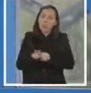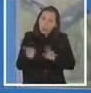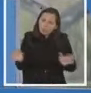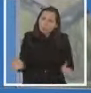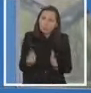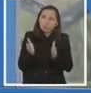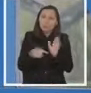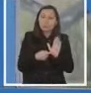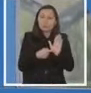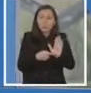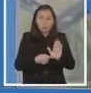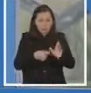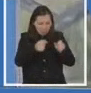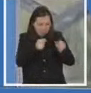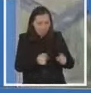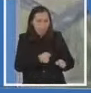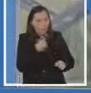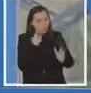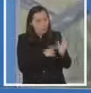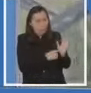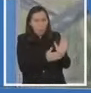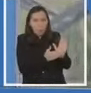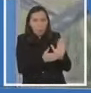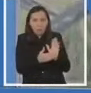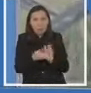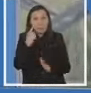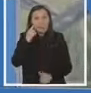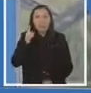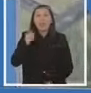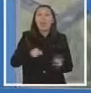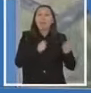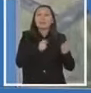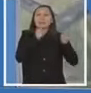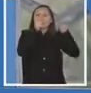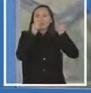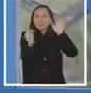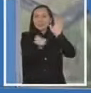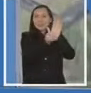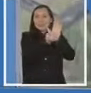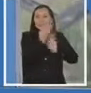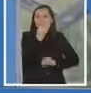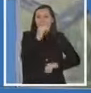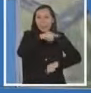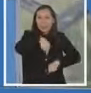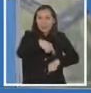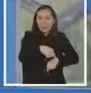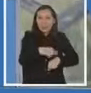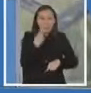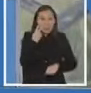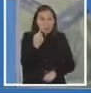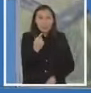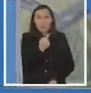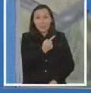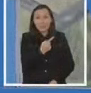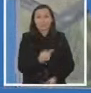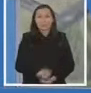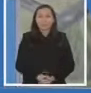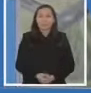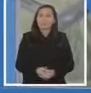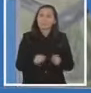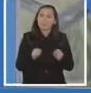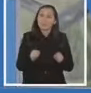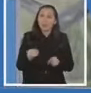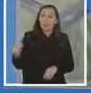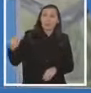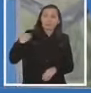y dieron cuenta de que esto era posible. Mira ahí cómo levanta el sello 40 horas, que fue,